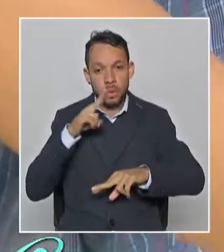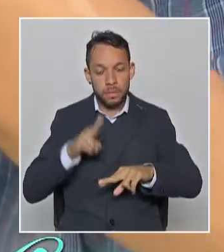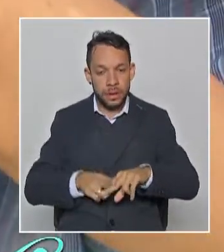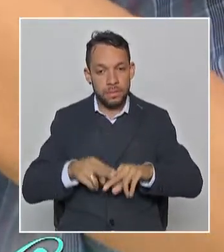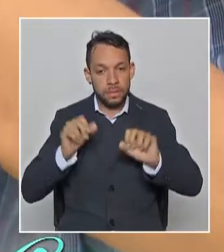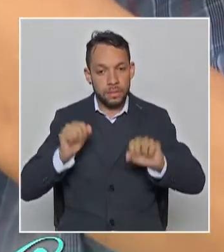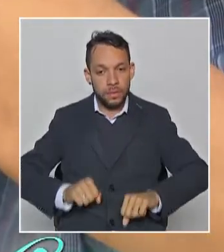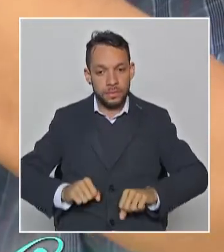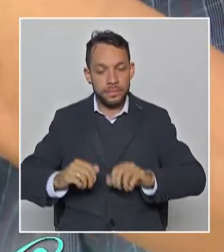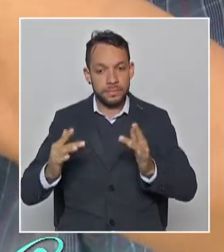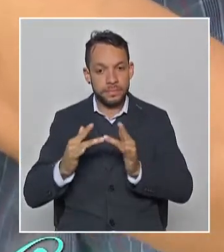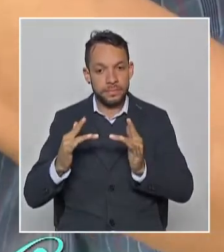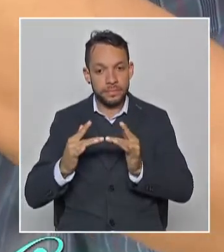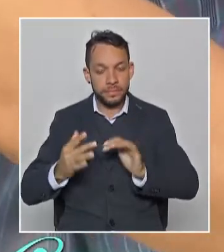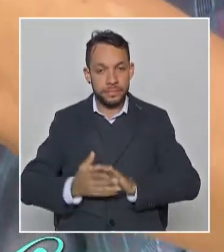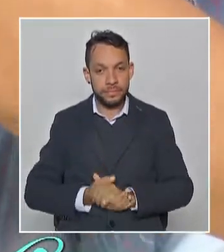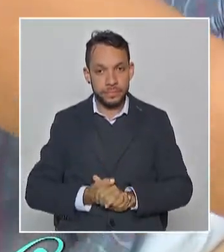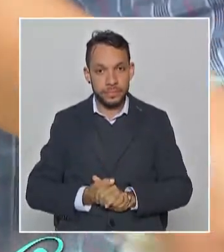de la piel.